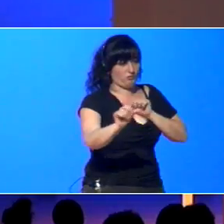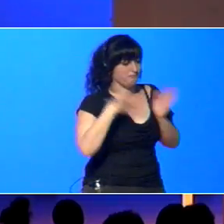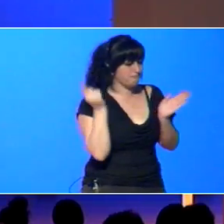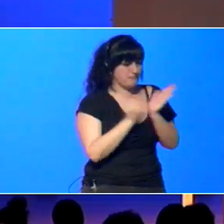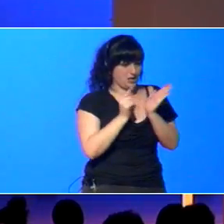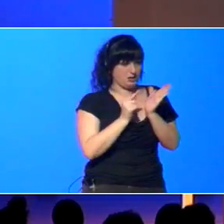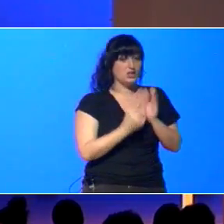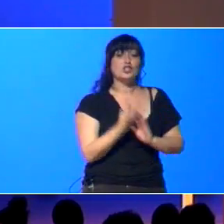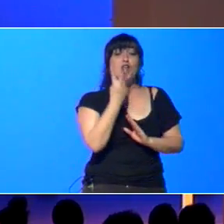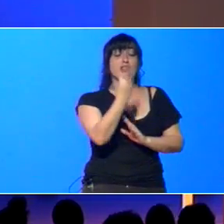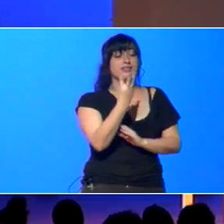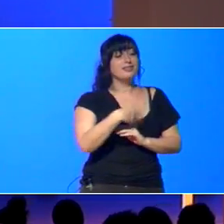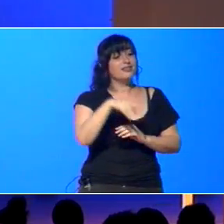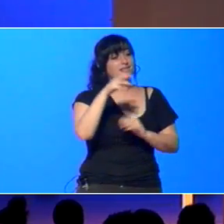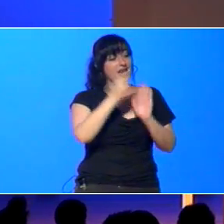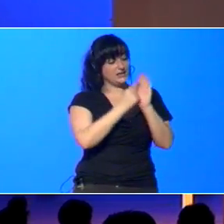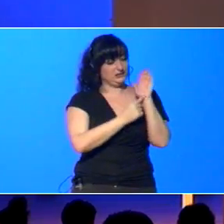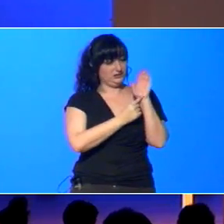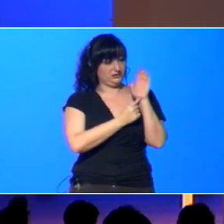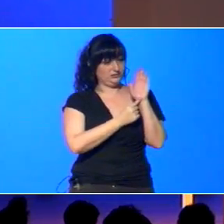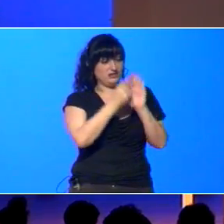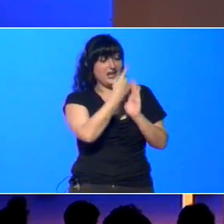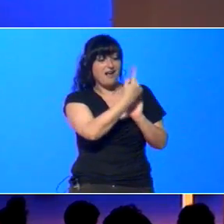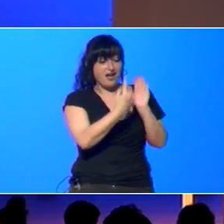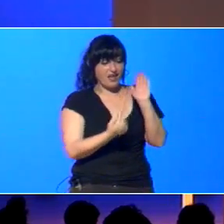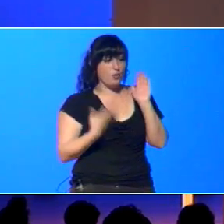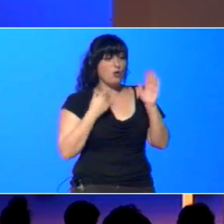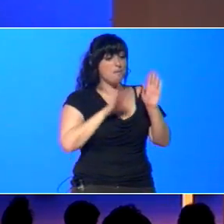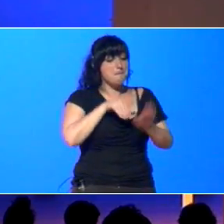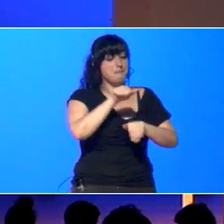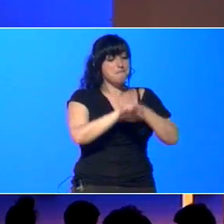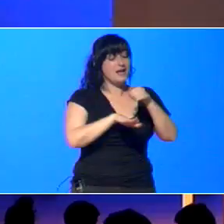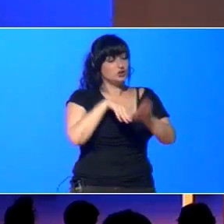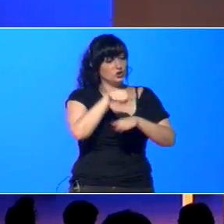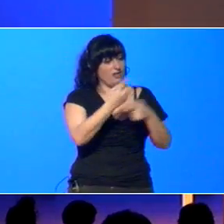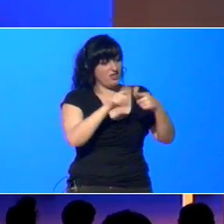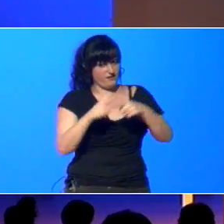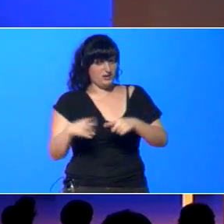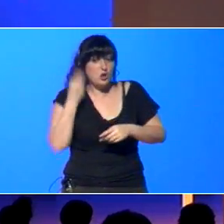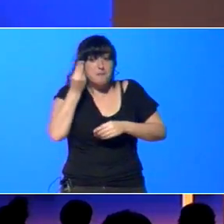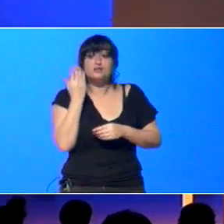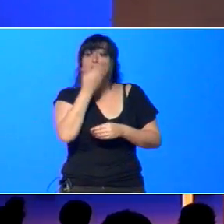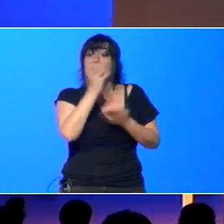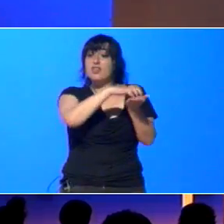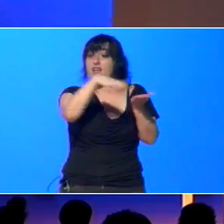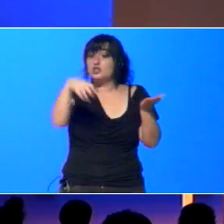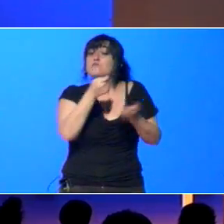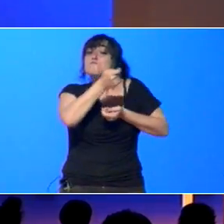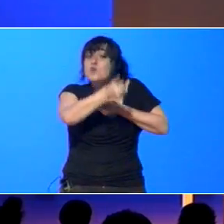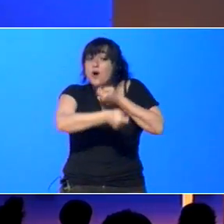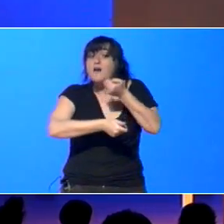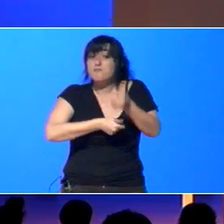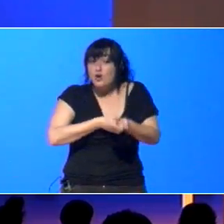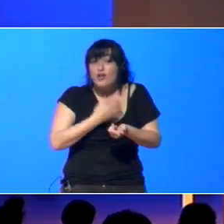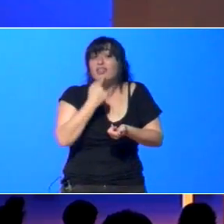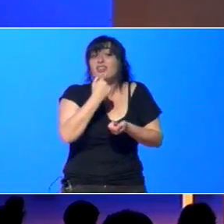tiene tres principios y en cada principio hay varias pautas. Yo creo que esto los centros, poco a poco, tenéis que ir diciendo, revisando